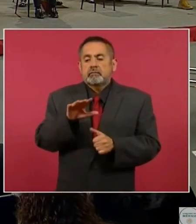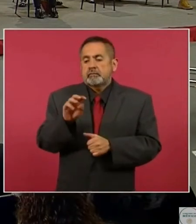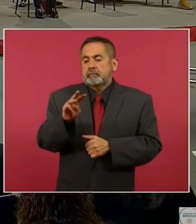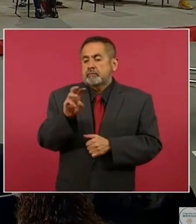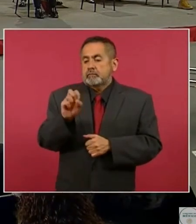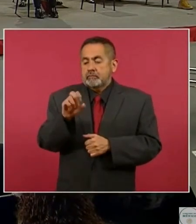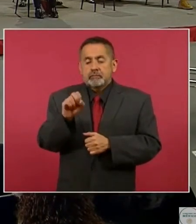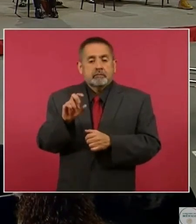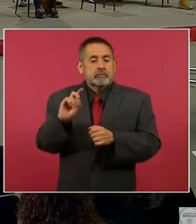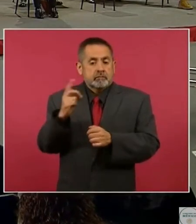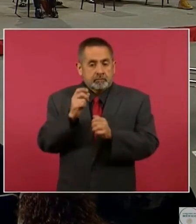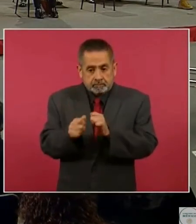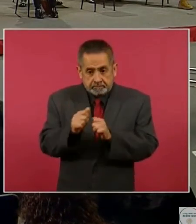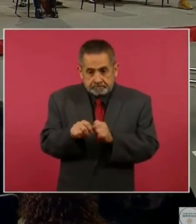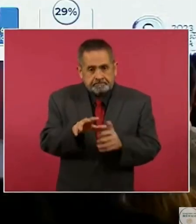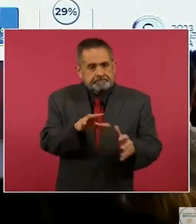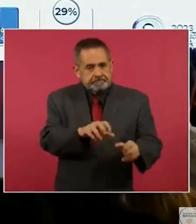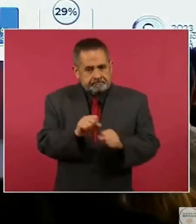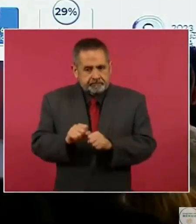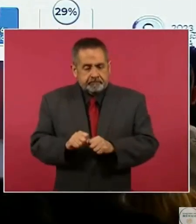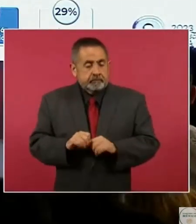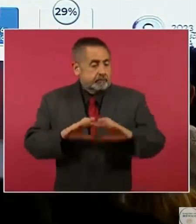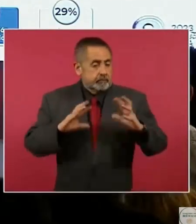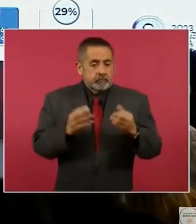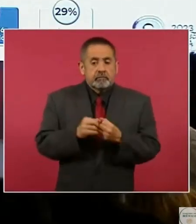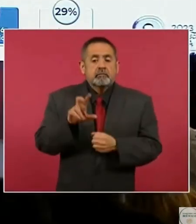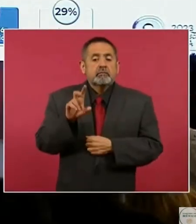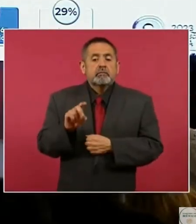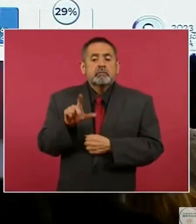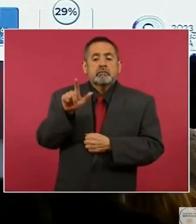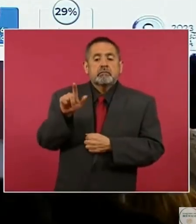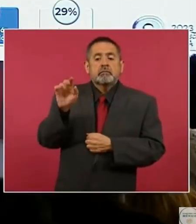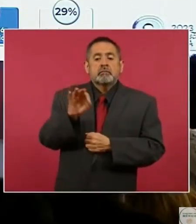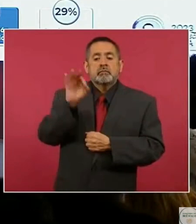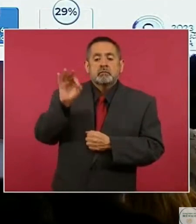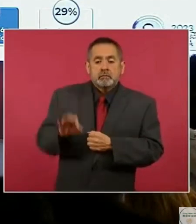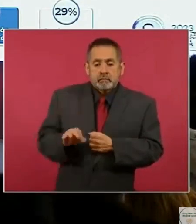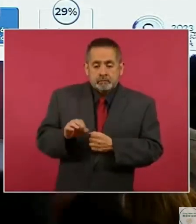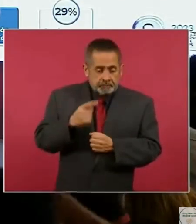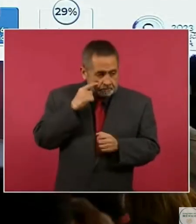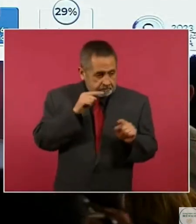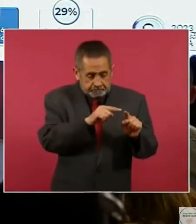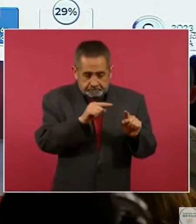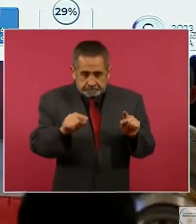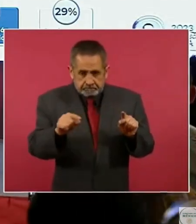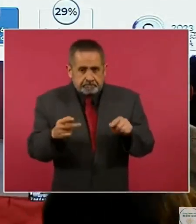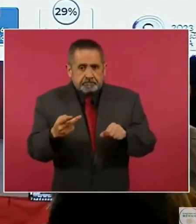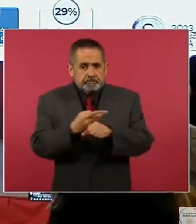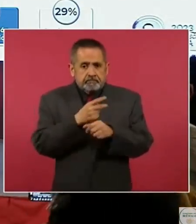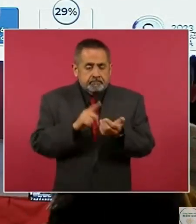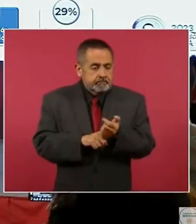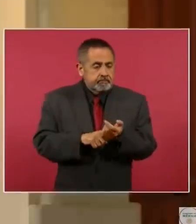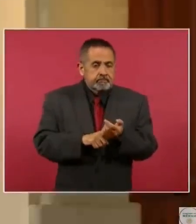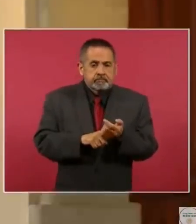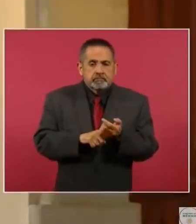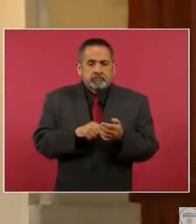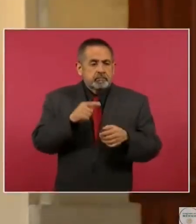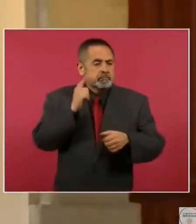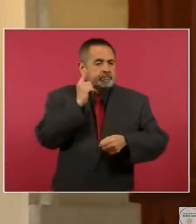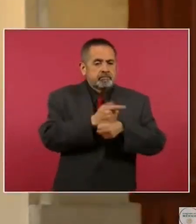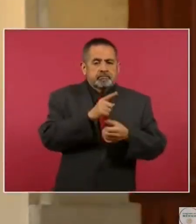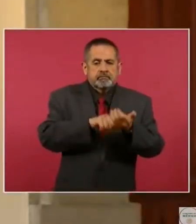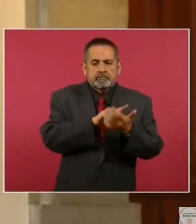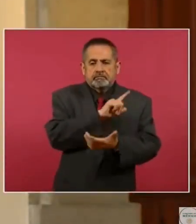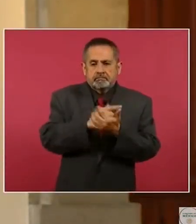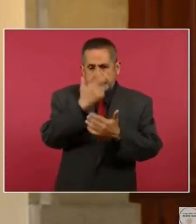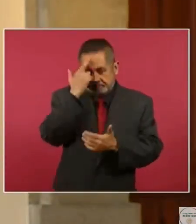130.360 dólares americanos. De este total, el 37% de los resultados es con flagrancia delictiva,